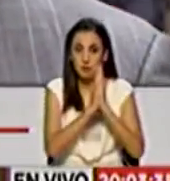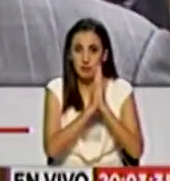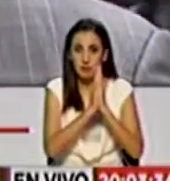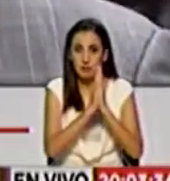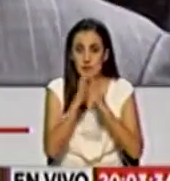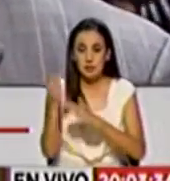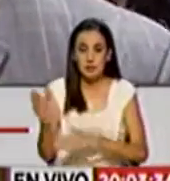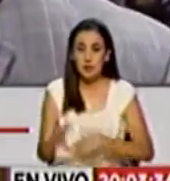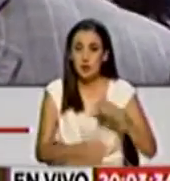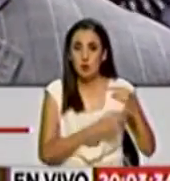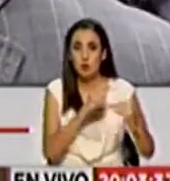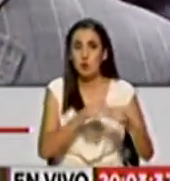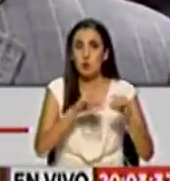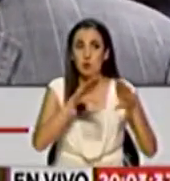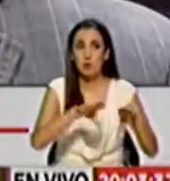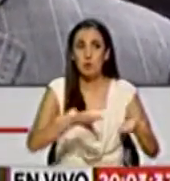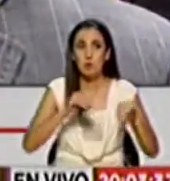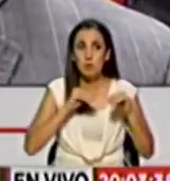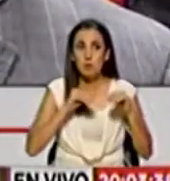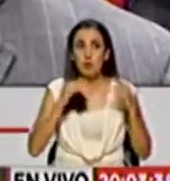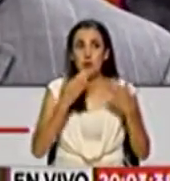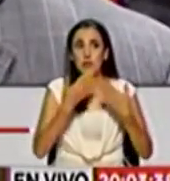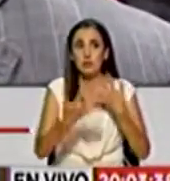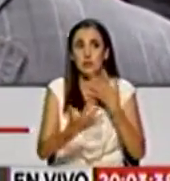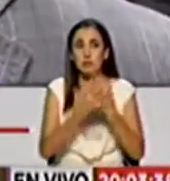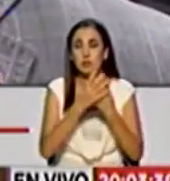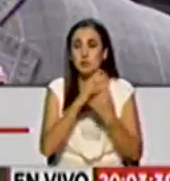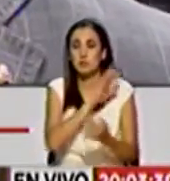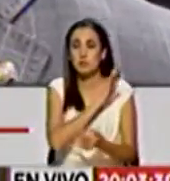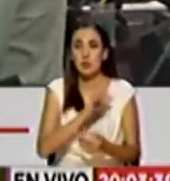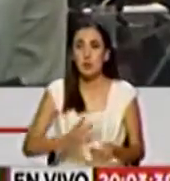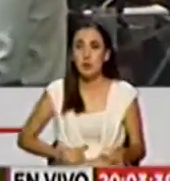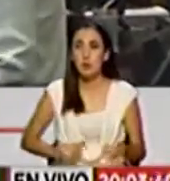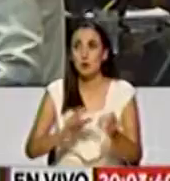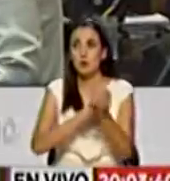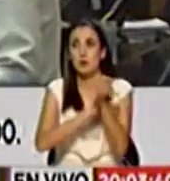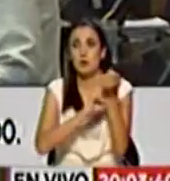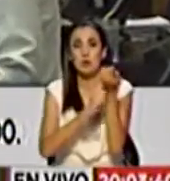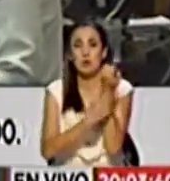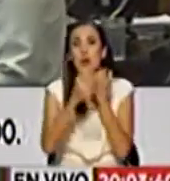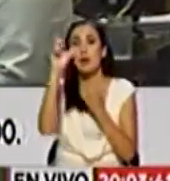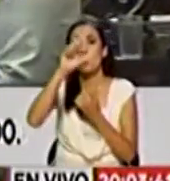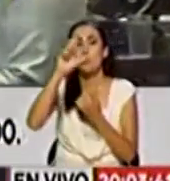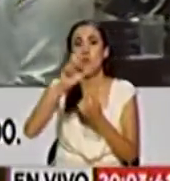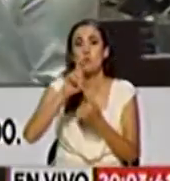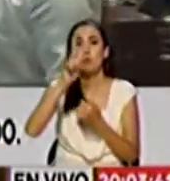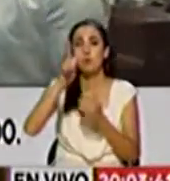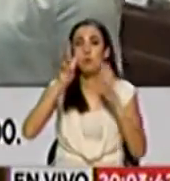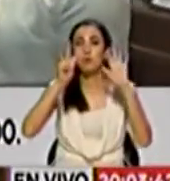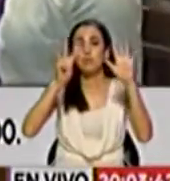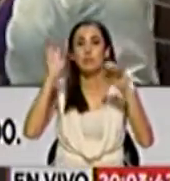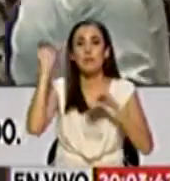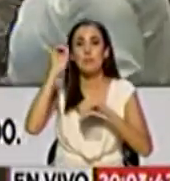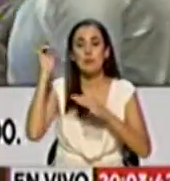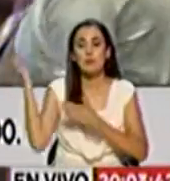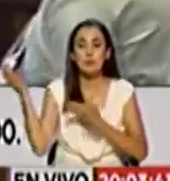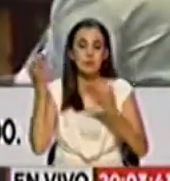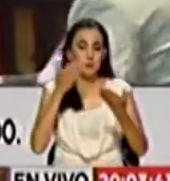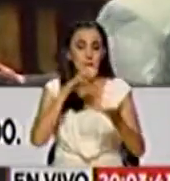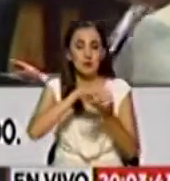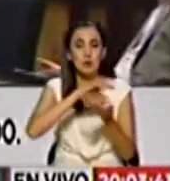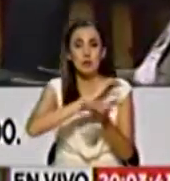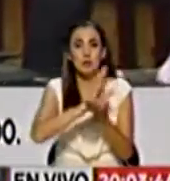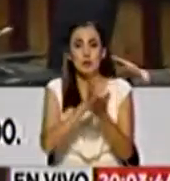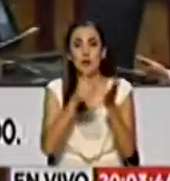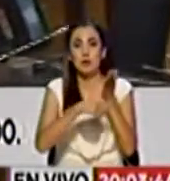medida cautelar alternativa a la prisión preventiva, que es el brazalete electrónico. El lunes 29 de octubre comparecerán al plenario legislativo